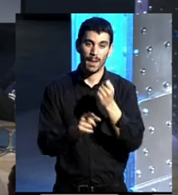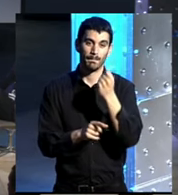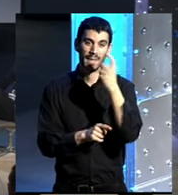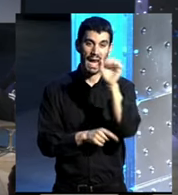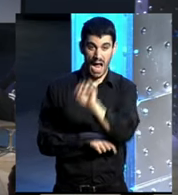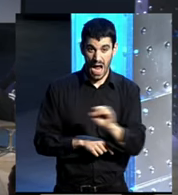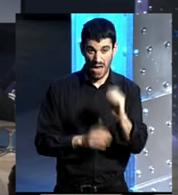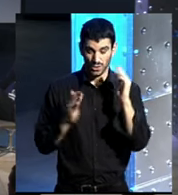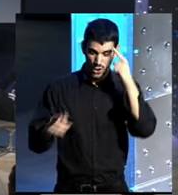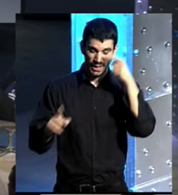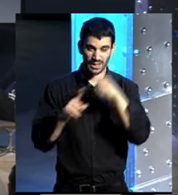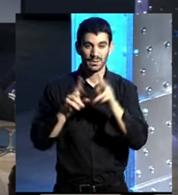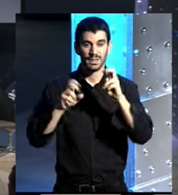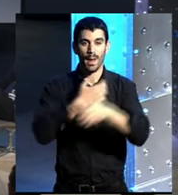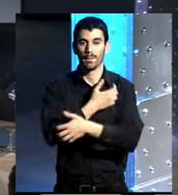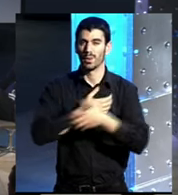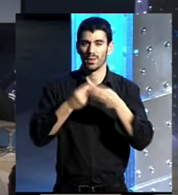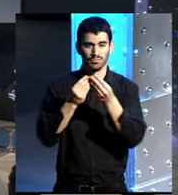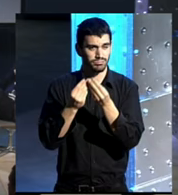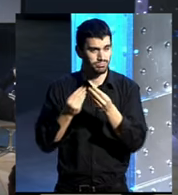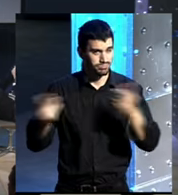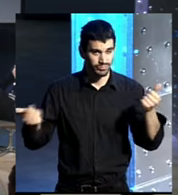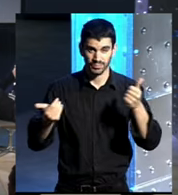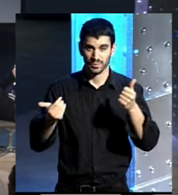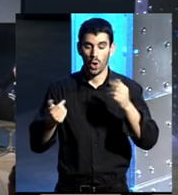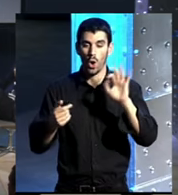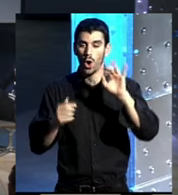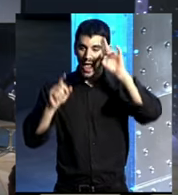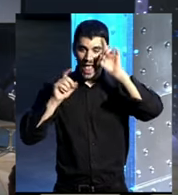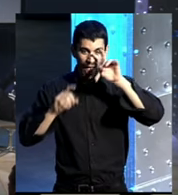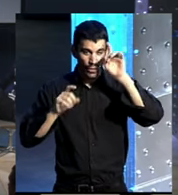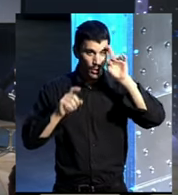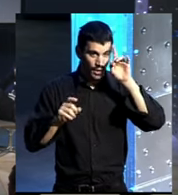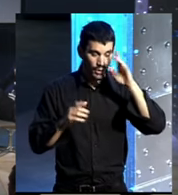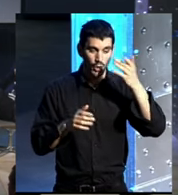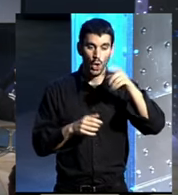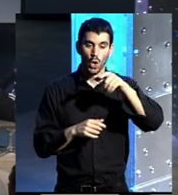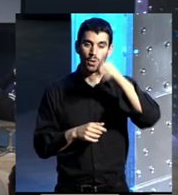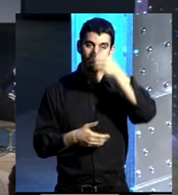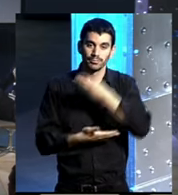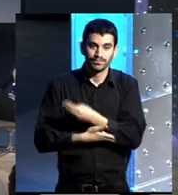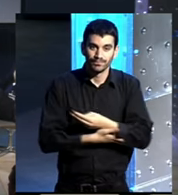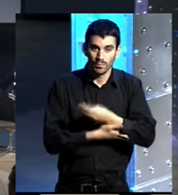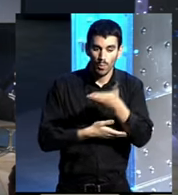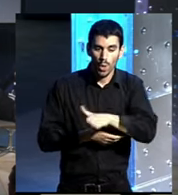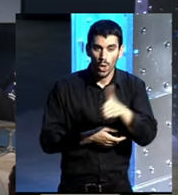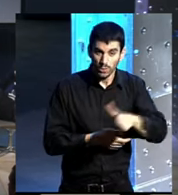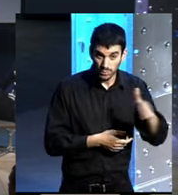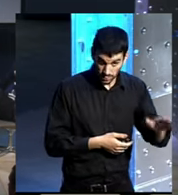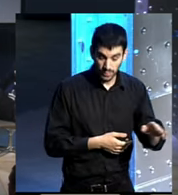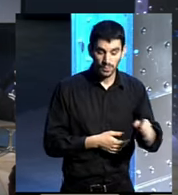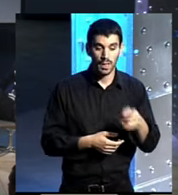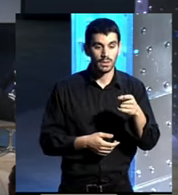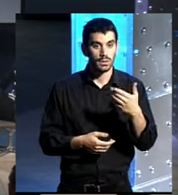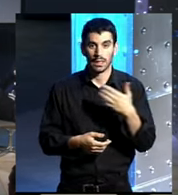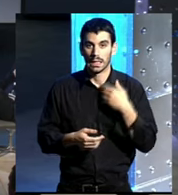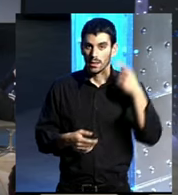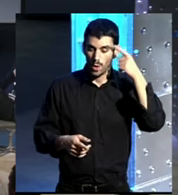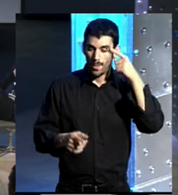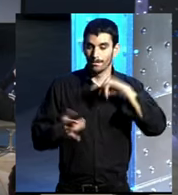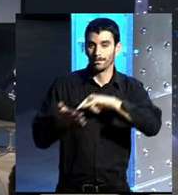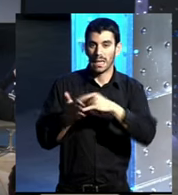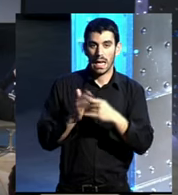para erradicar la pobreza y otros temas como educación, mortalidad infantil. Nos acercamos ya, no nos